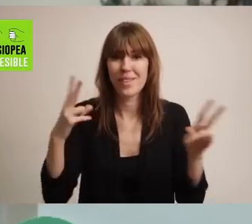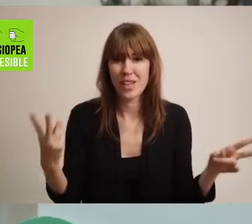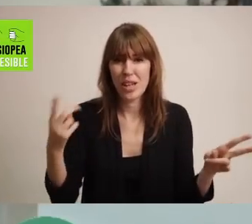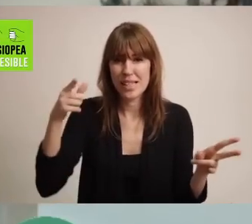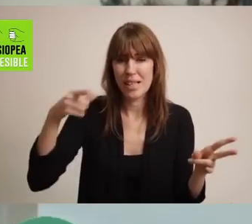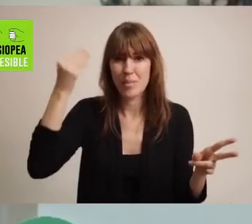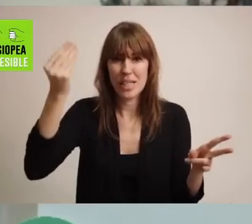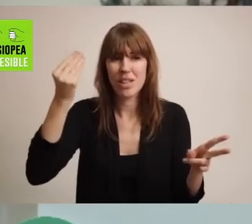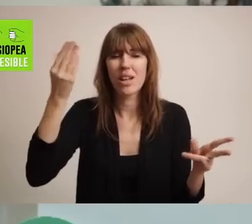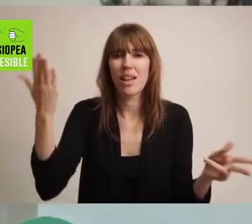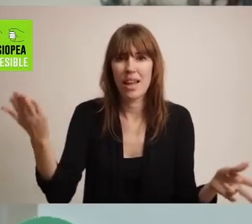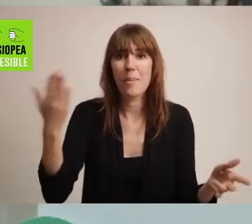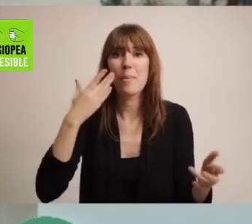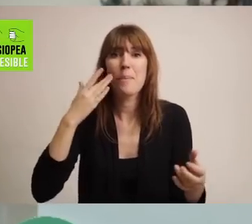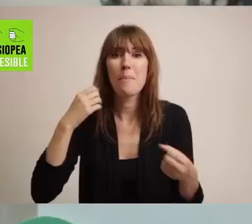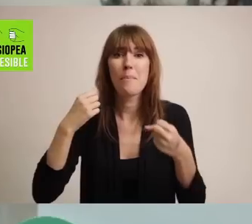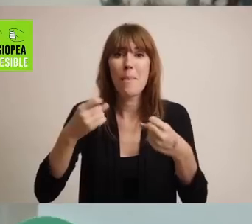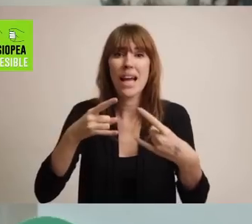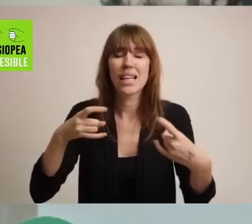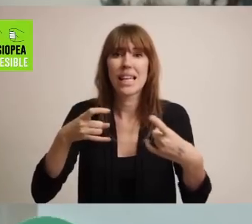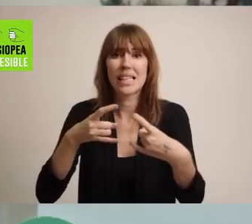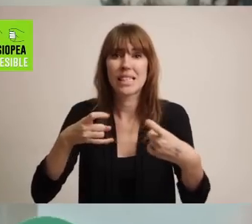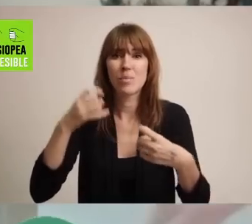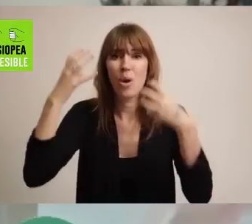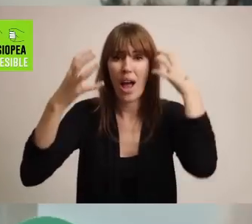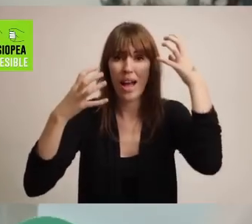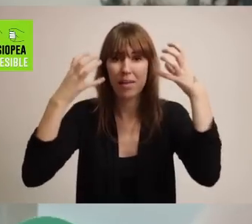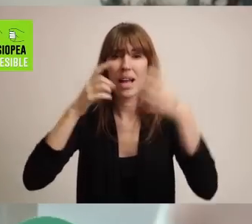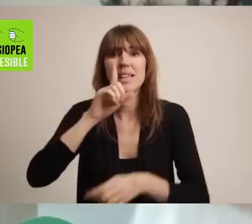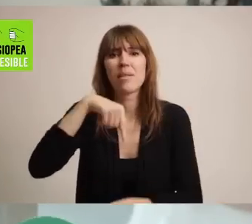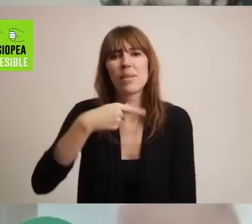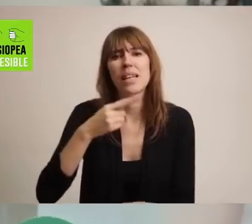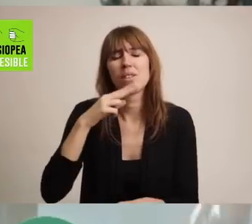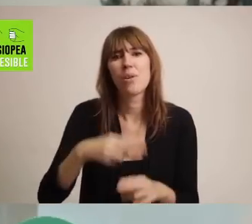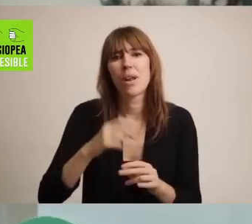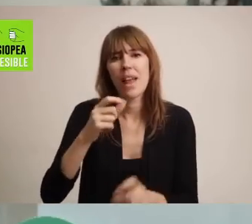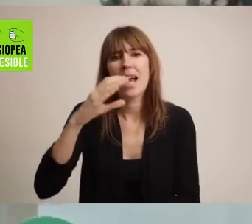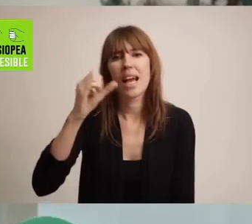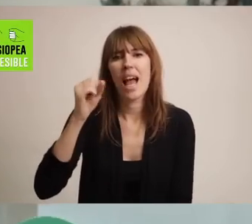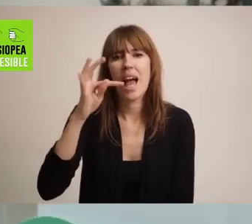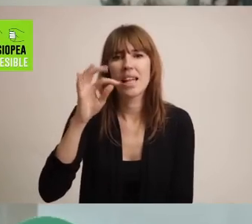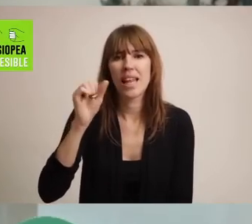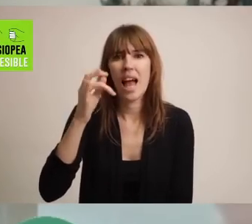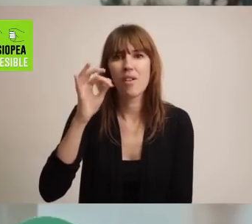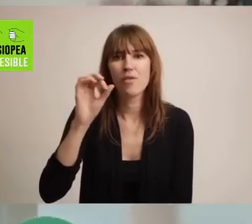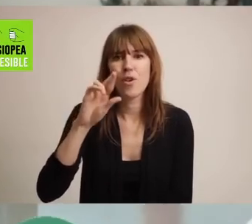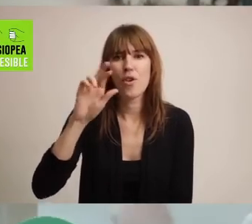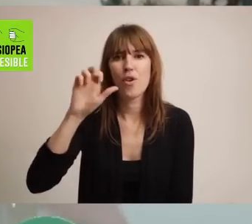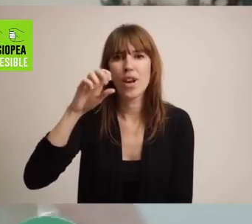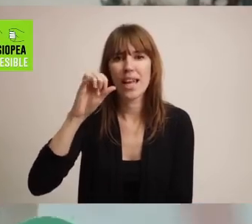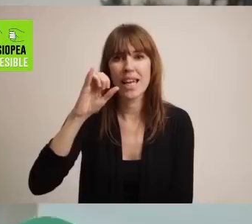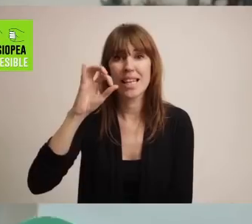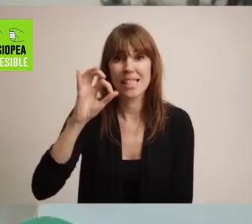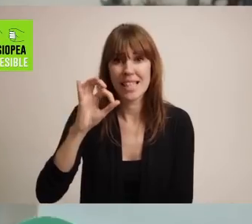animal. También se llama cataforesis, aunque ya sabemos que también la cataforesis es una técnica de pintura, porque